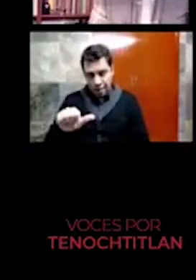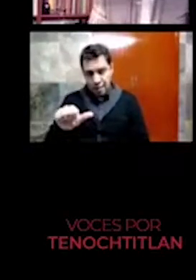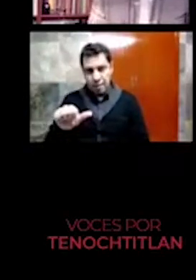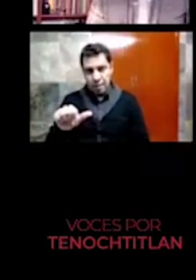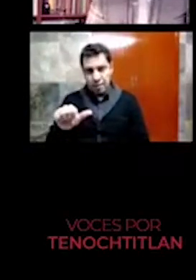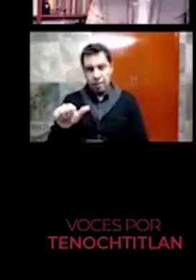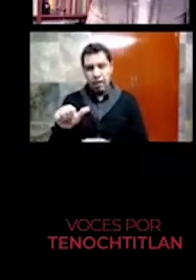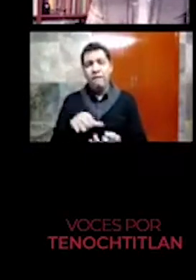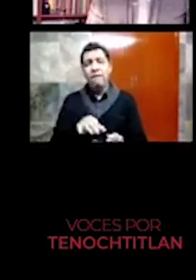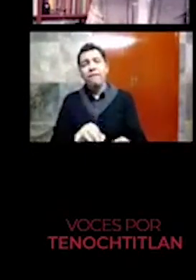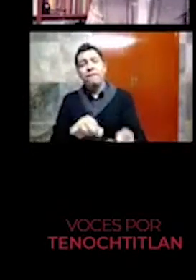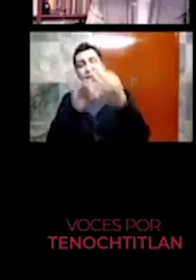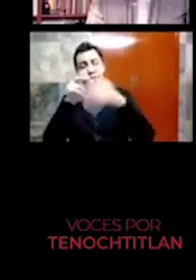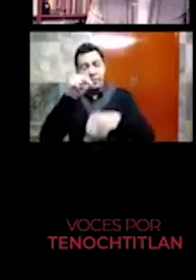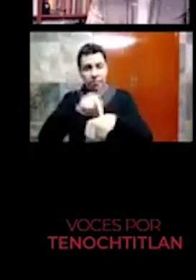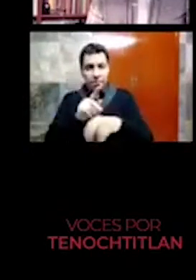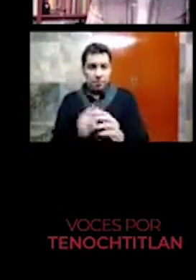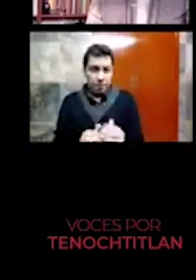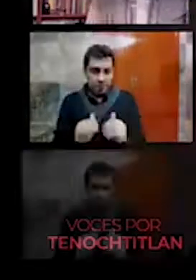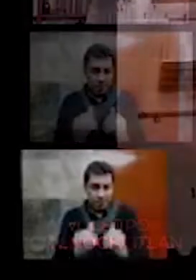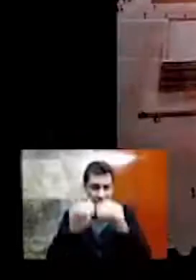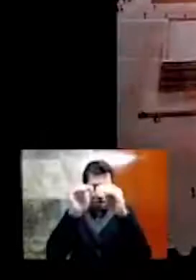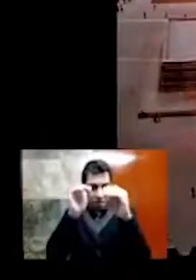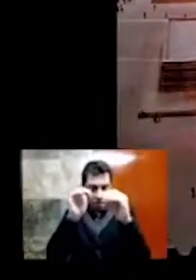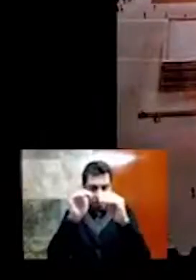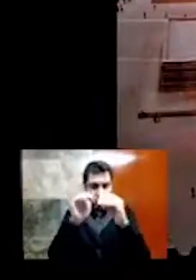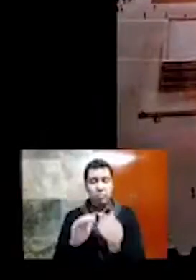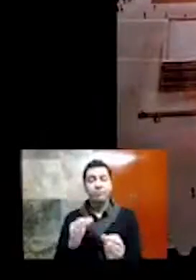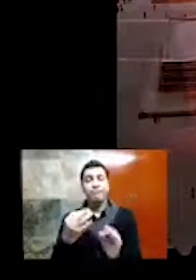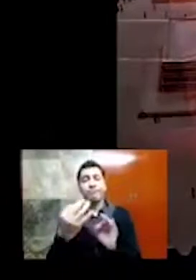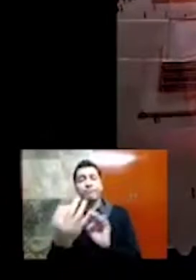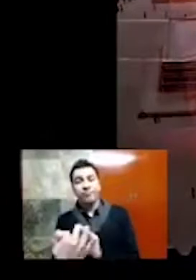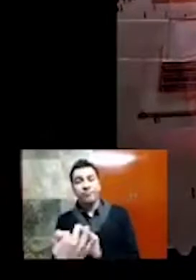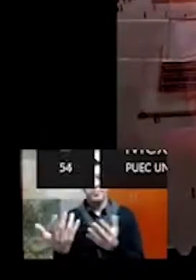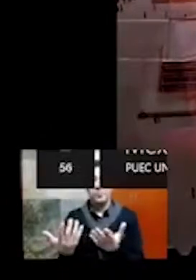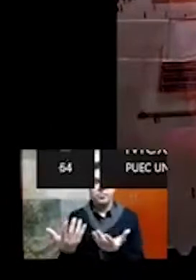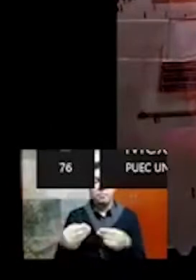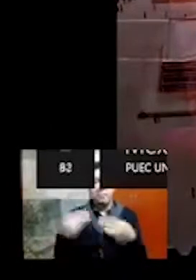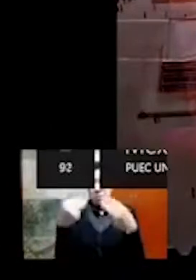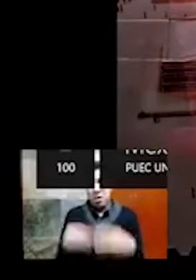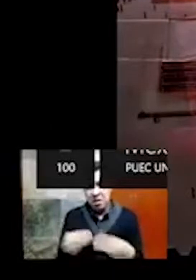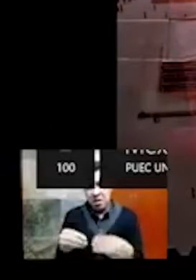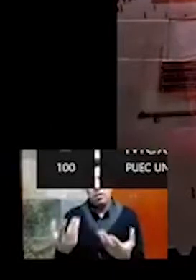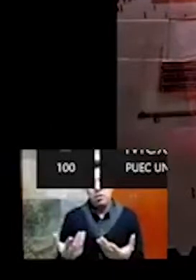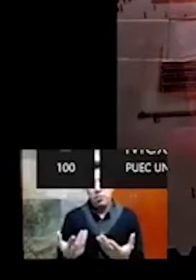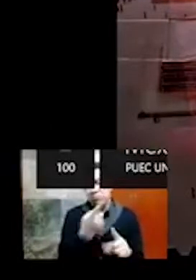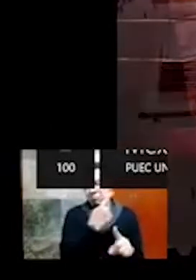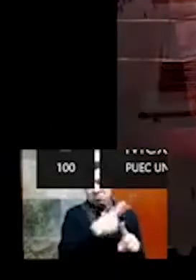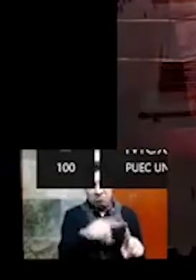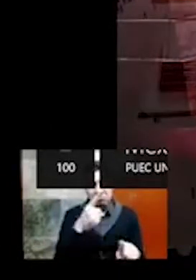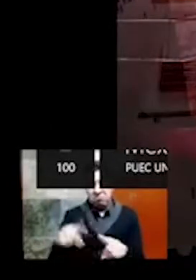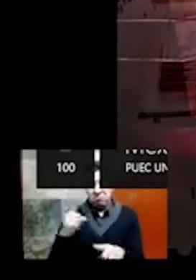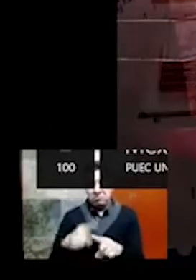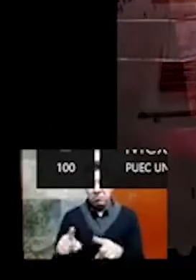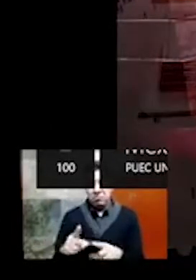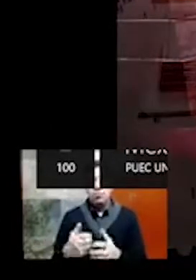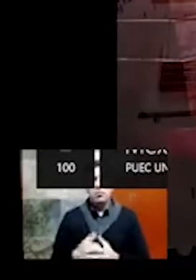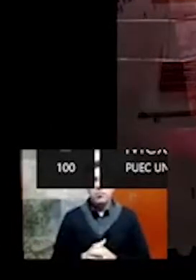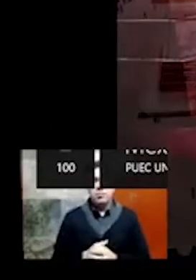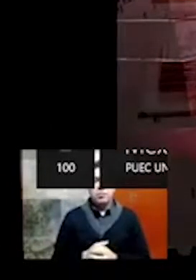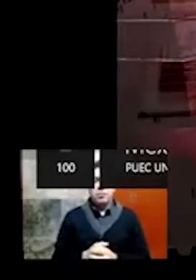quizá los hallazgos nos hagan saber más adelante. Es